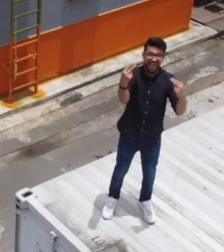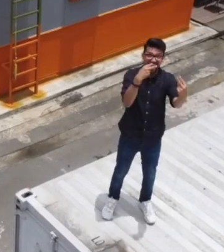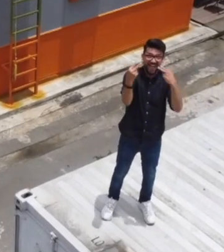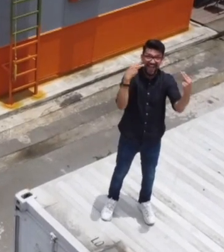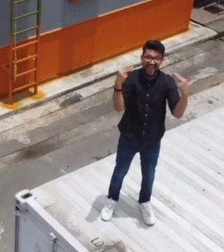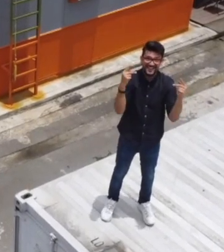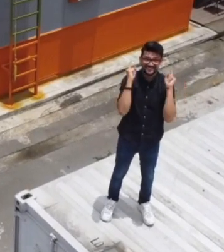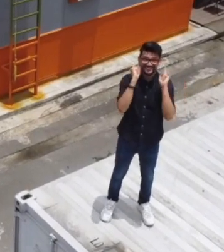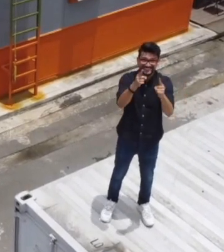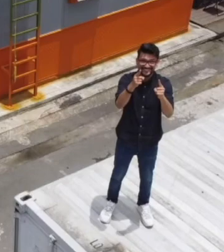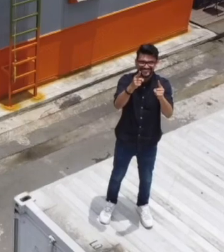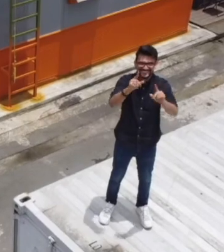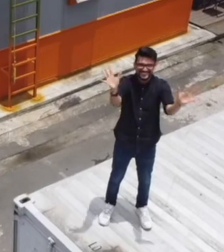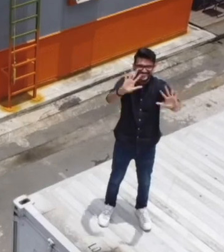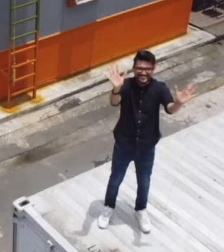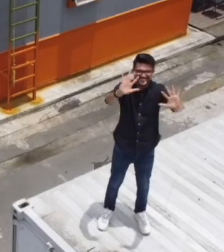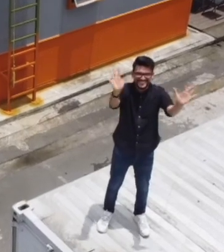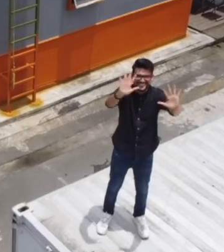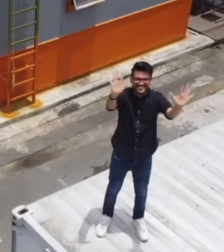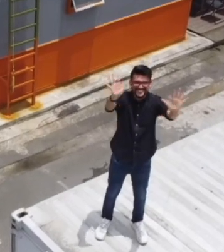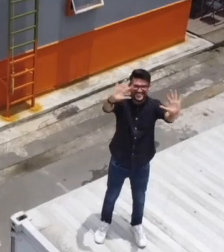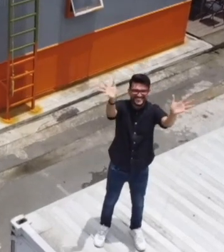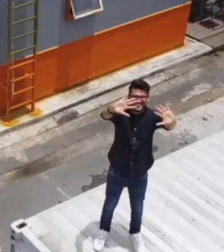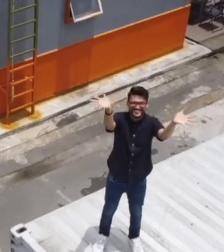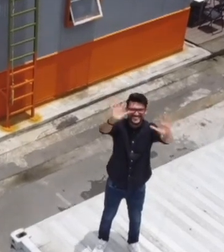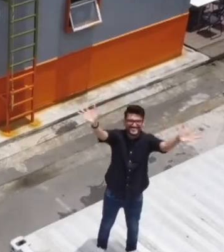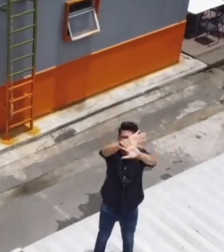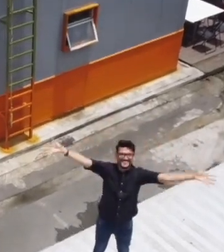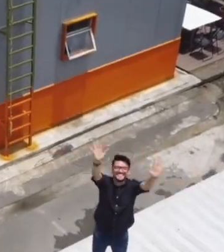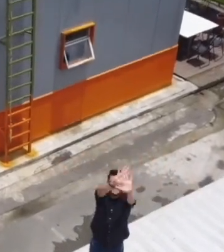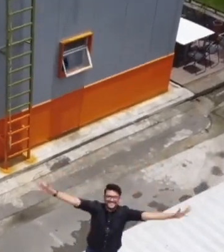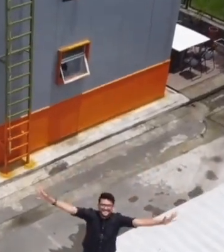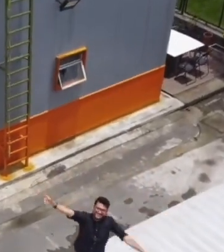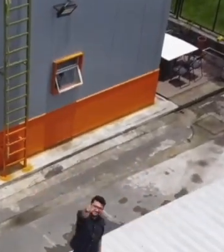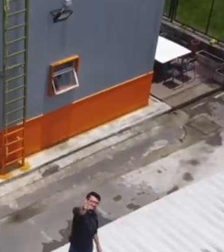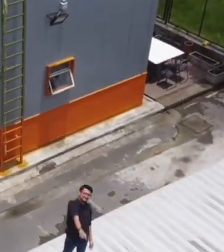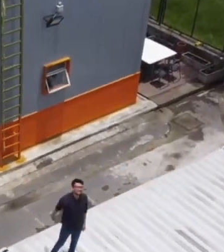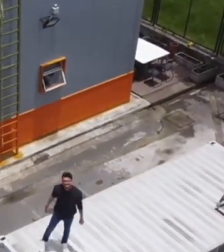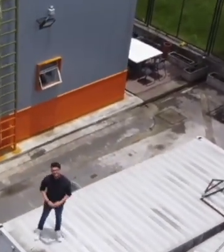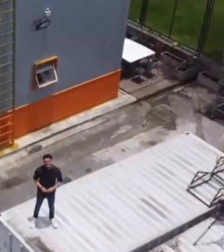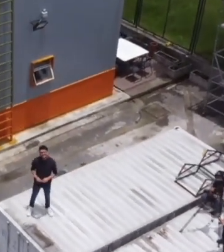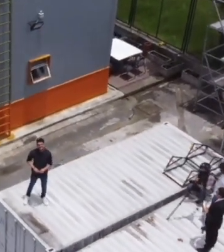siendo más de lo que quieres. ¡Chao!